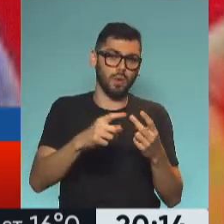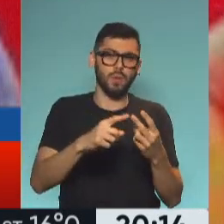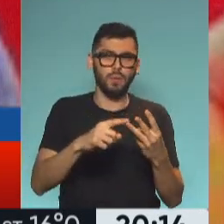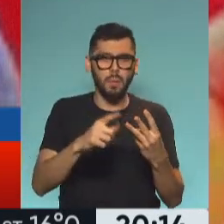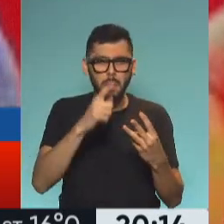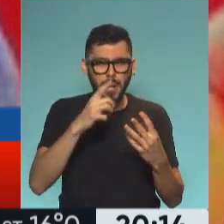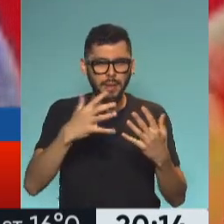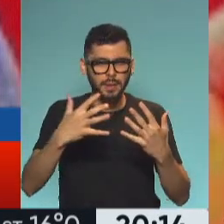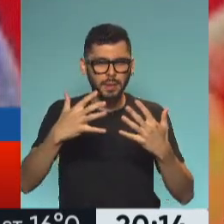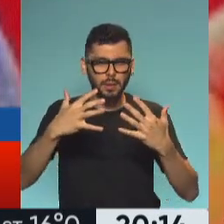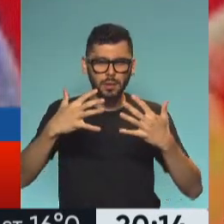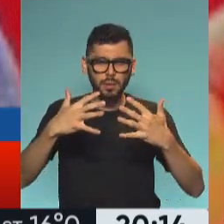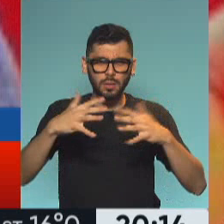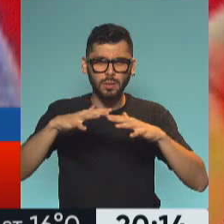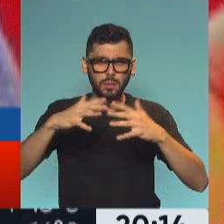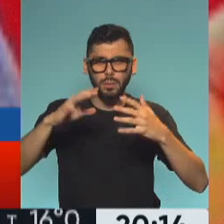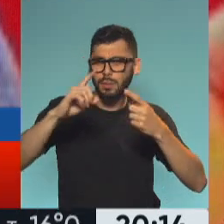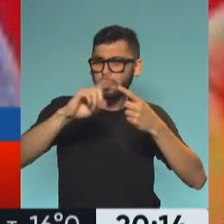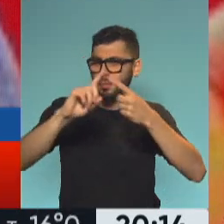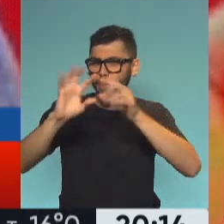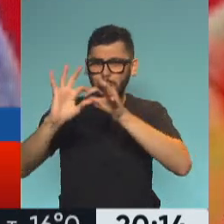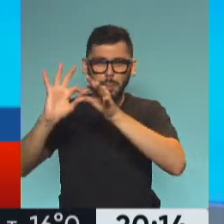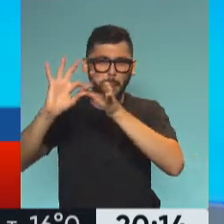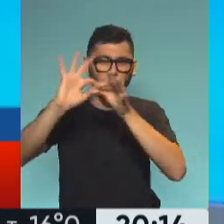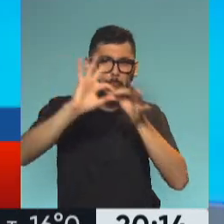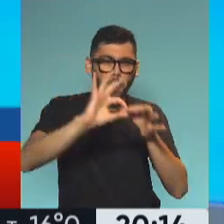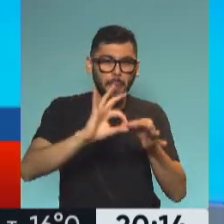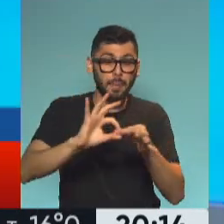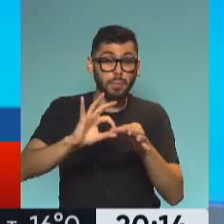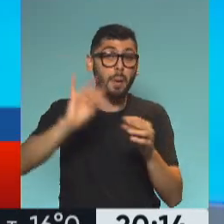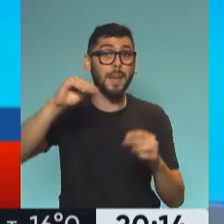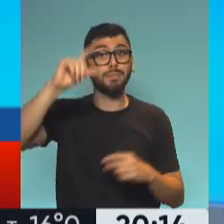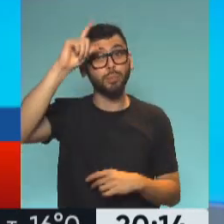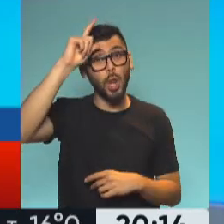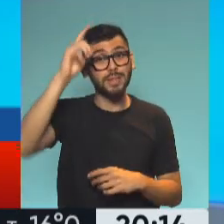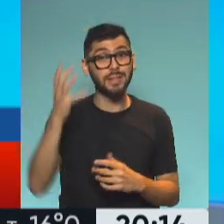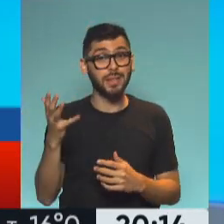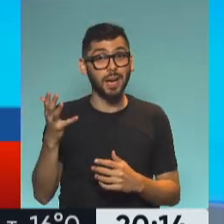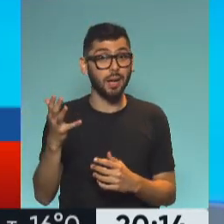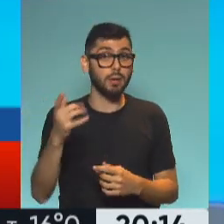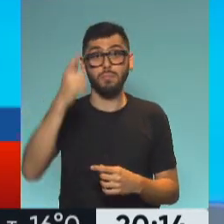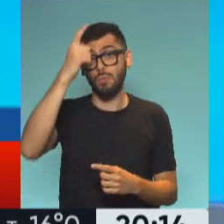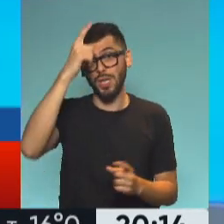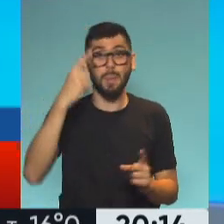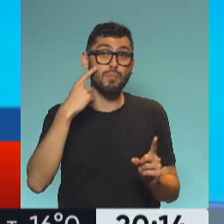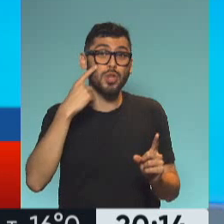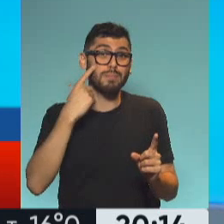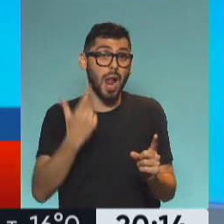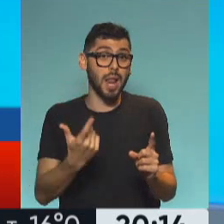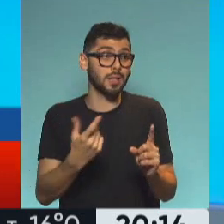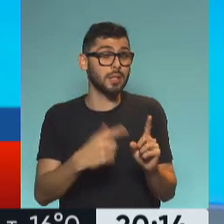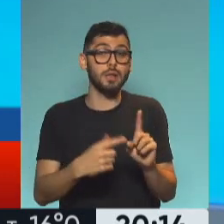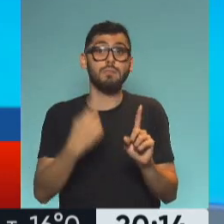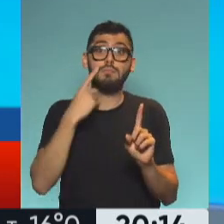como un entramado de connivencias por lo que definitivamente ha sido después la policía contra las policías municipales y de esa manera bueno pueden